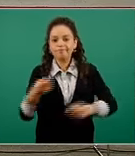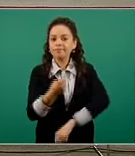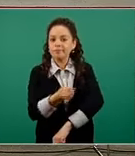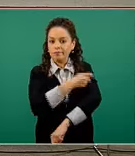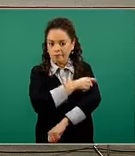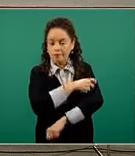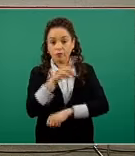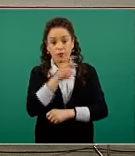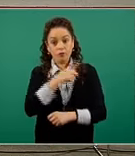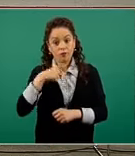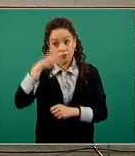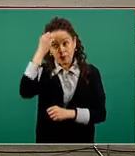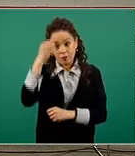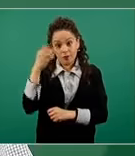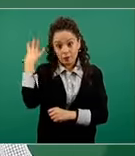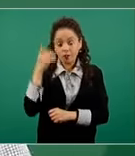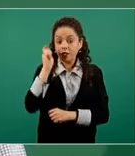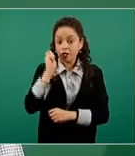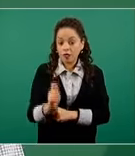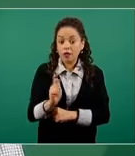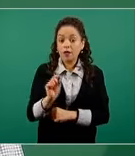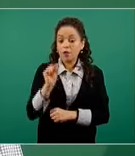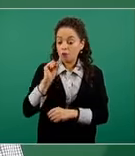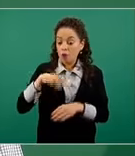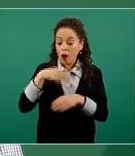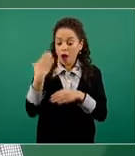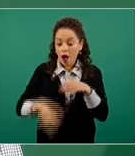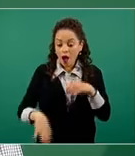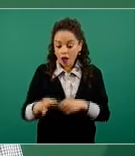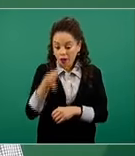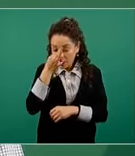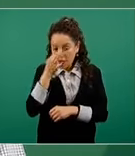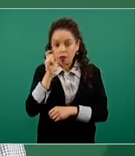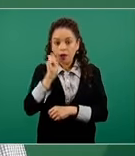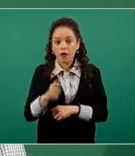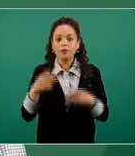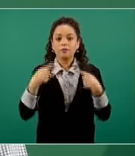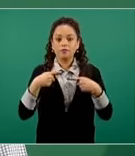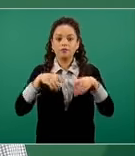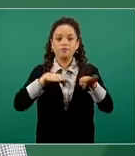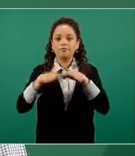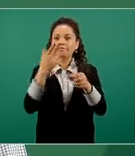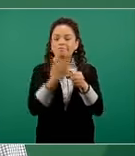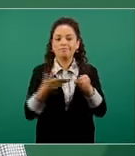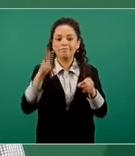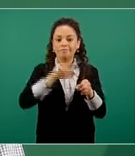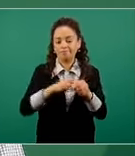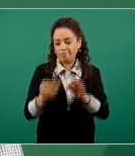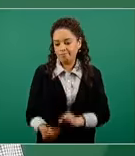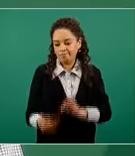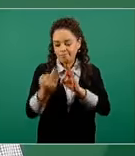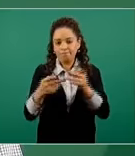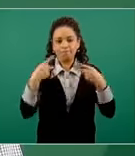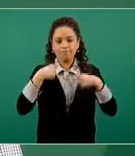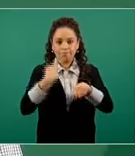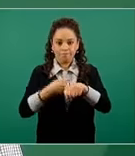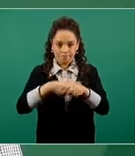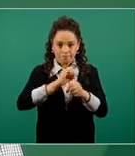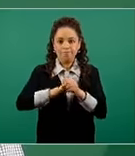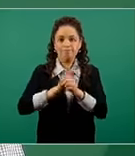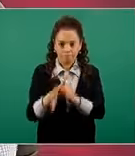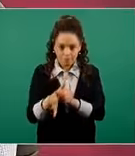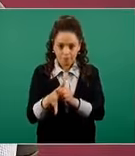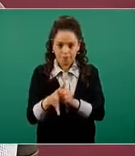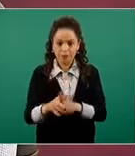que estamos ya por terminar con el personal de primera línea, que inmediatamente empezará la vacunación en las